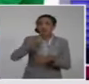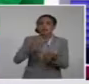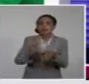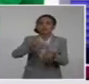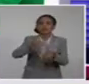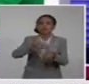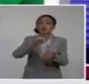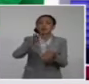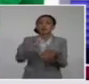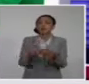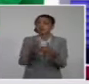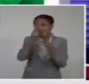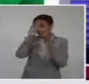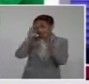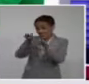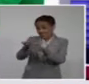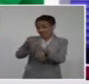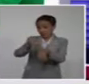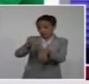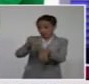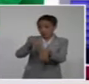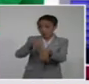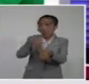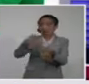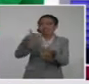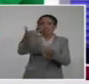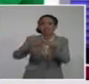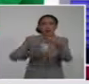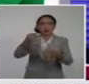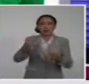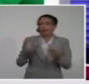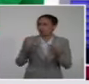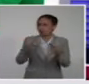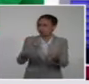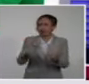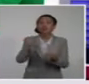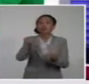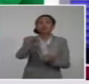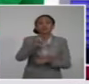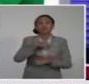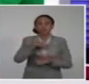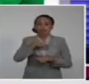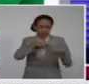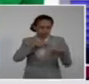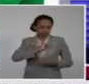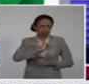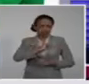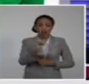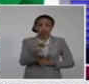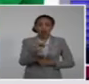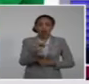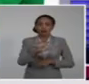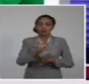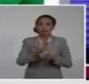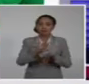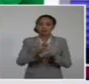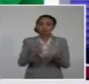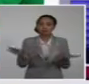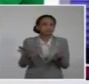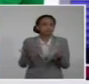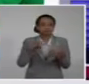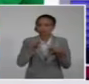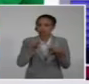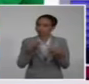una parte de ellos en terapia intensiva, presenta una parada cardíaca en asistolia, de la cual tampoco